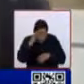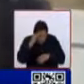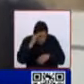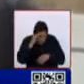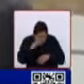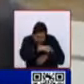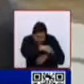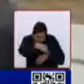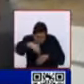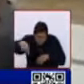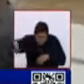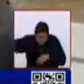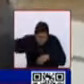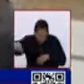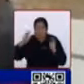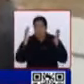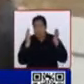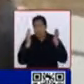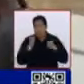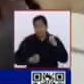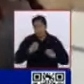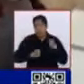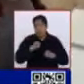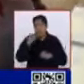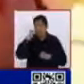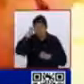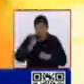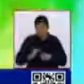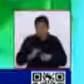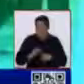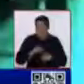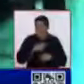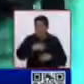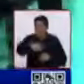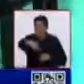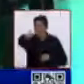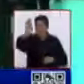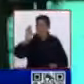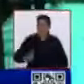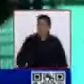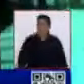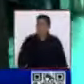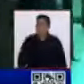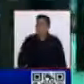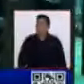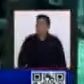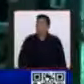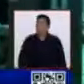nomás, como un chiquito que estuviera corriendo. Así, empieza a correr.